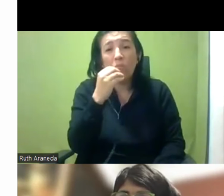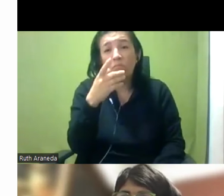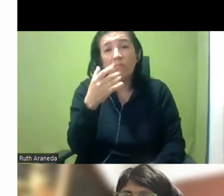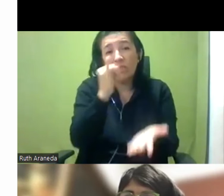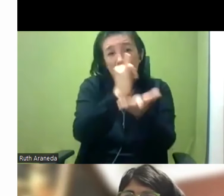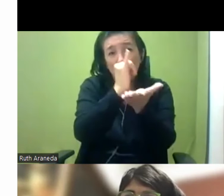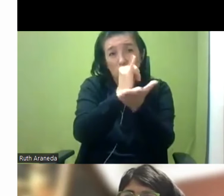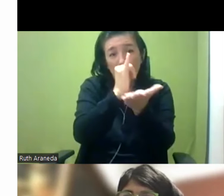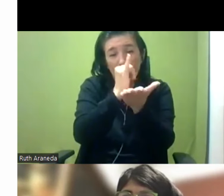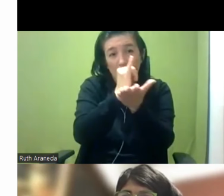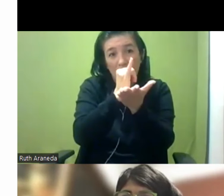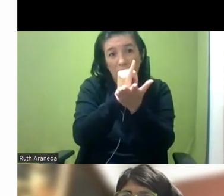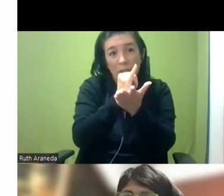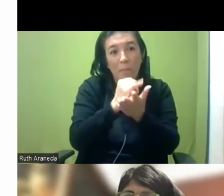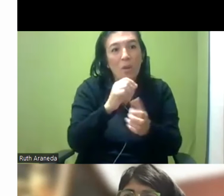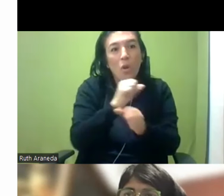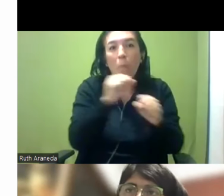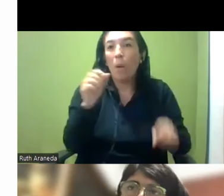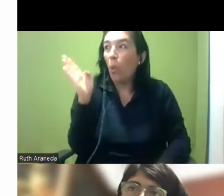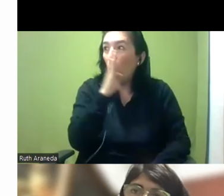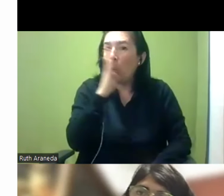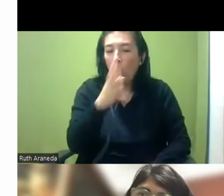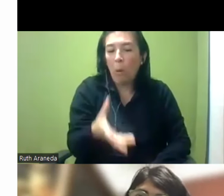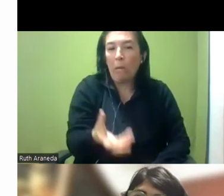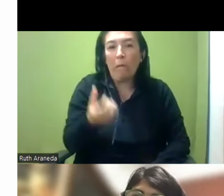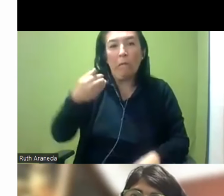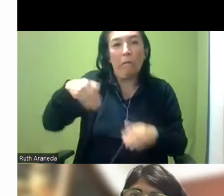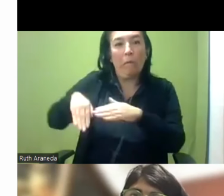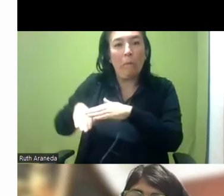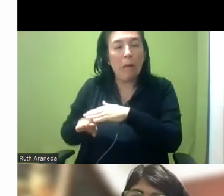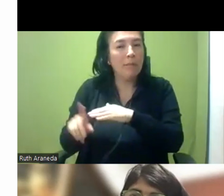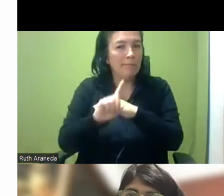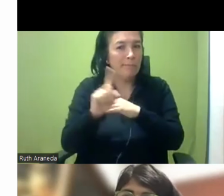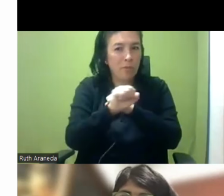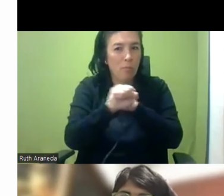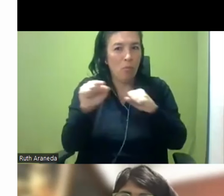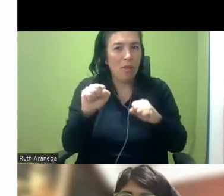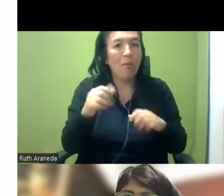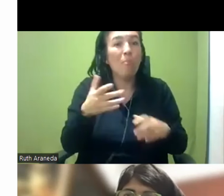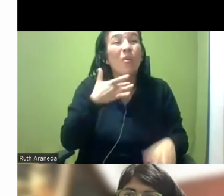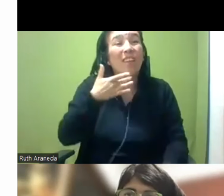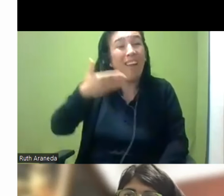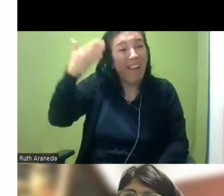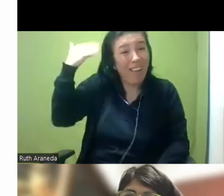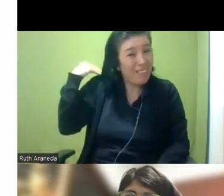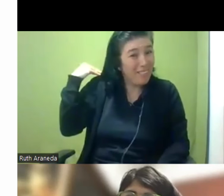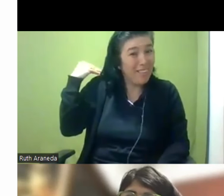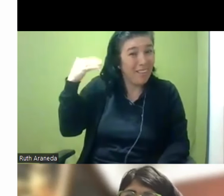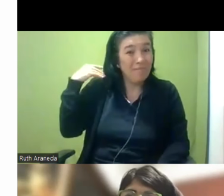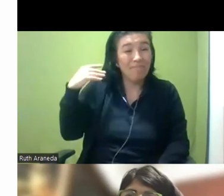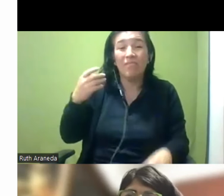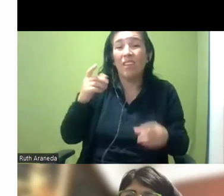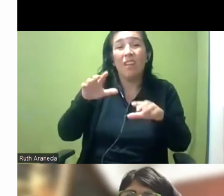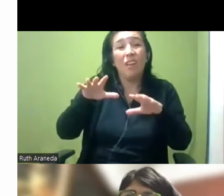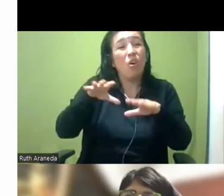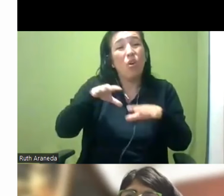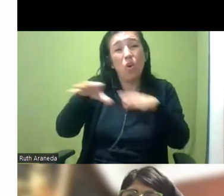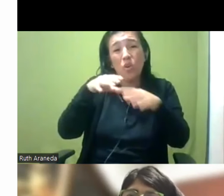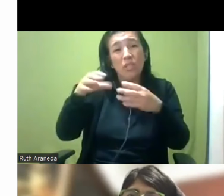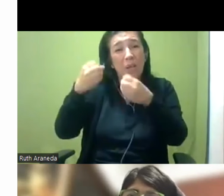ya nada se destruye así masivamente como se destruyó en el pasado, afortunadamente, Ya, me afortunadamente. deja